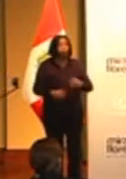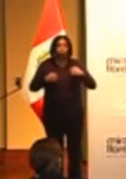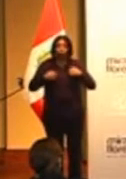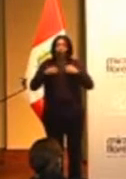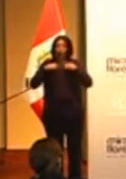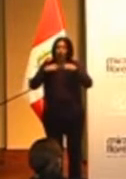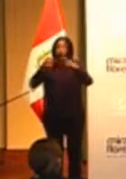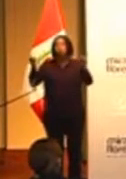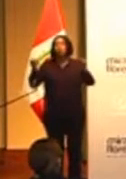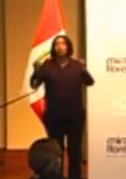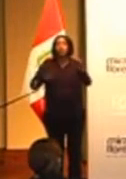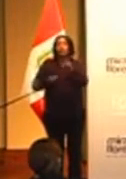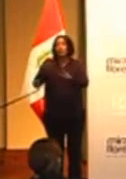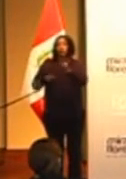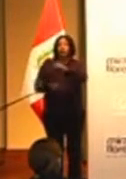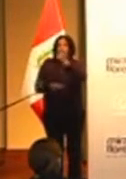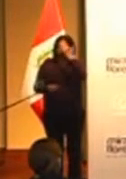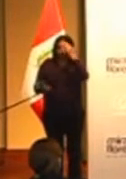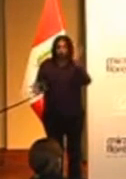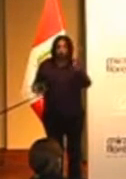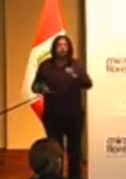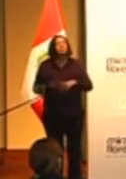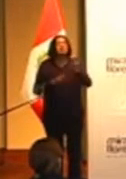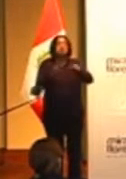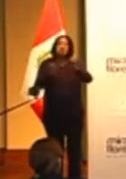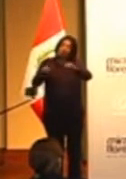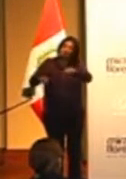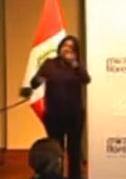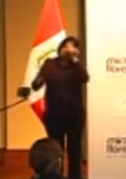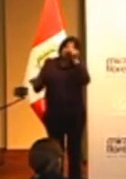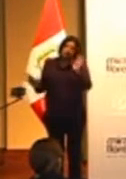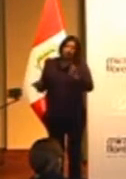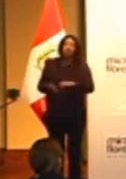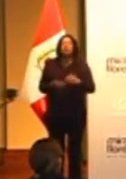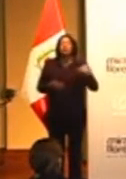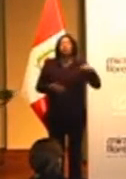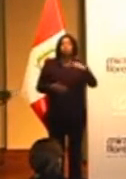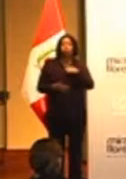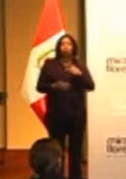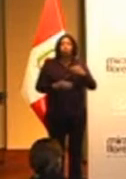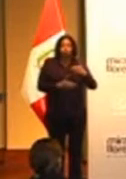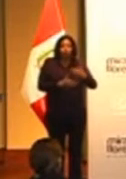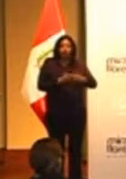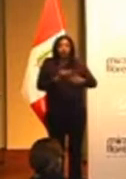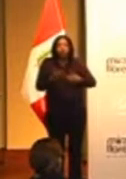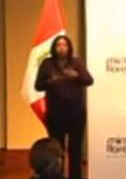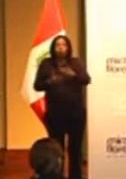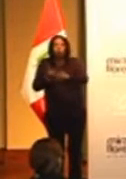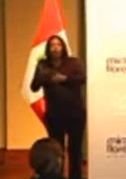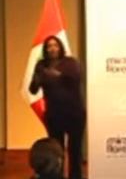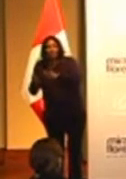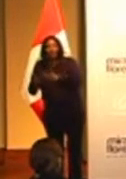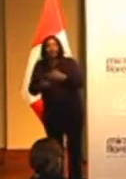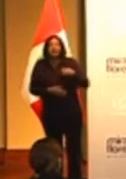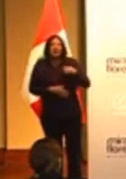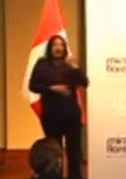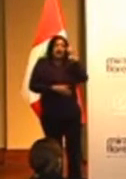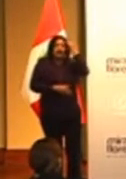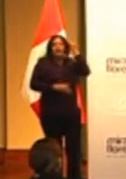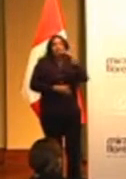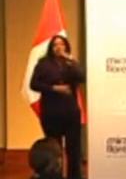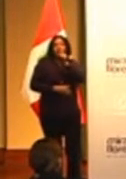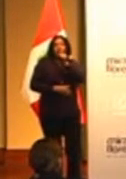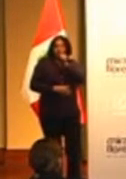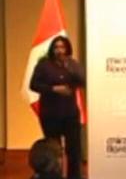Anuncio, para los que no lo conocen, hay muchas personas que sí lo saben, que estamos en un proceso, una iniciativa privada,